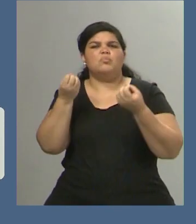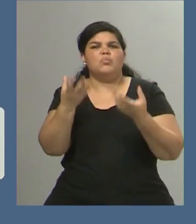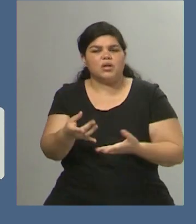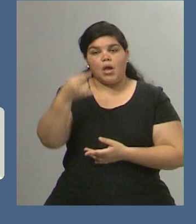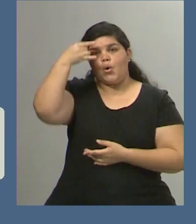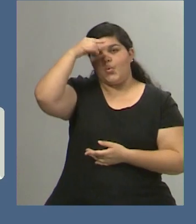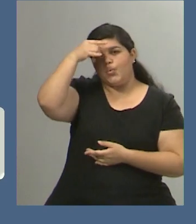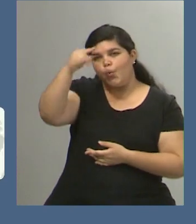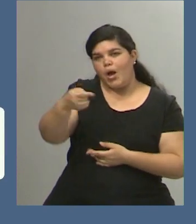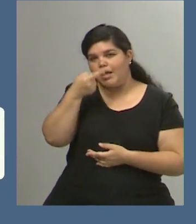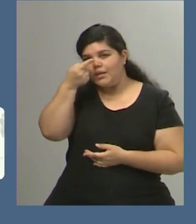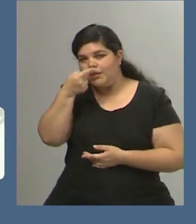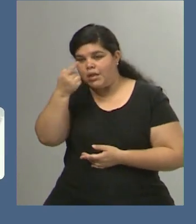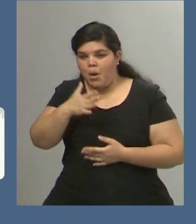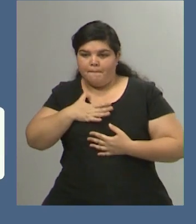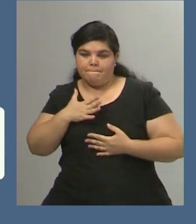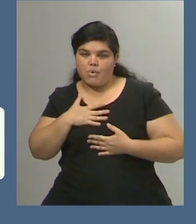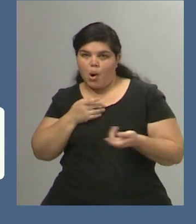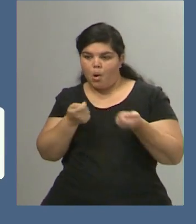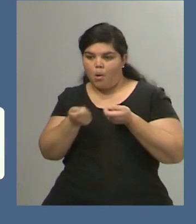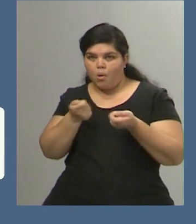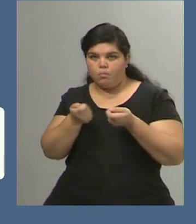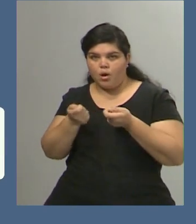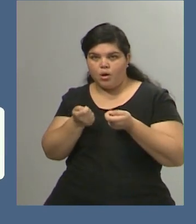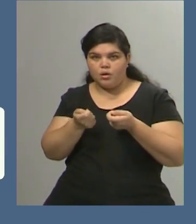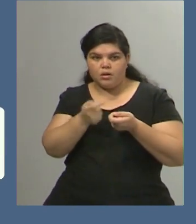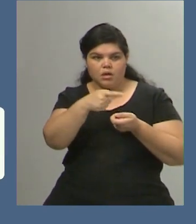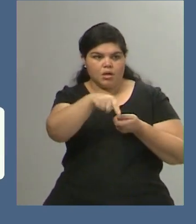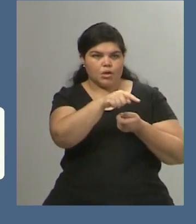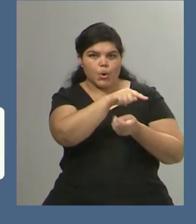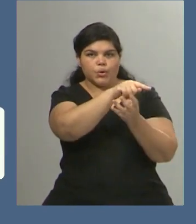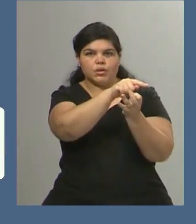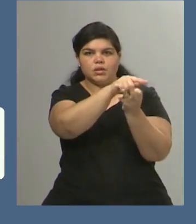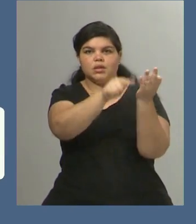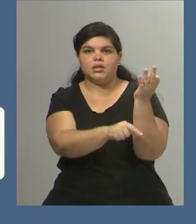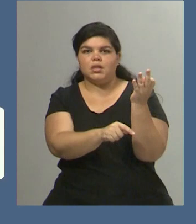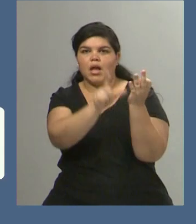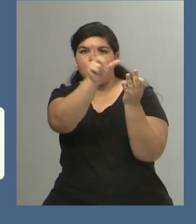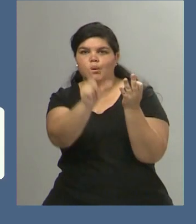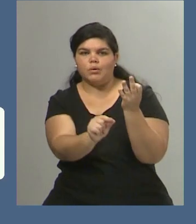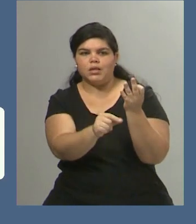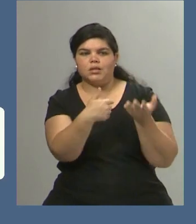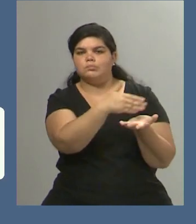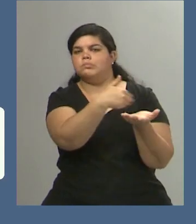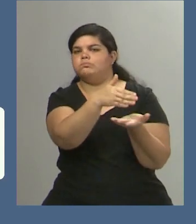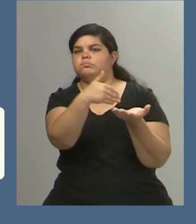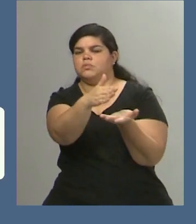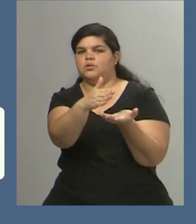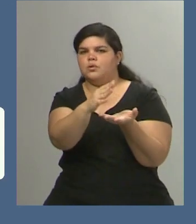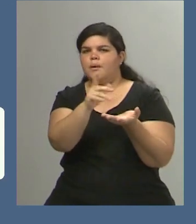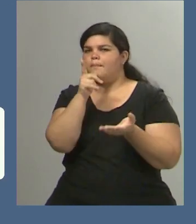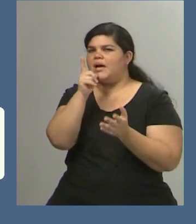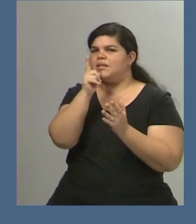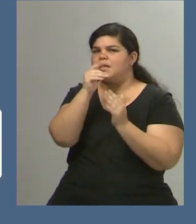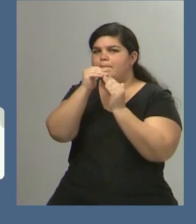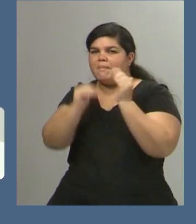negociar por su lado sin tener en cuenta a sus socios? Esto tiene que ver con que tal vez siente que está en desventaja,